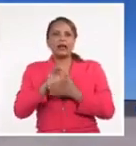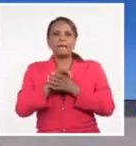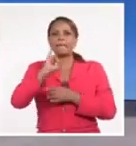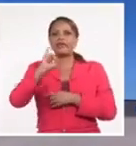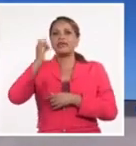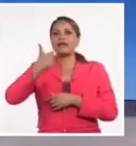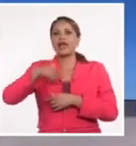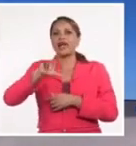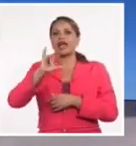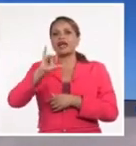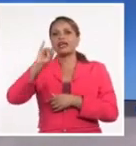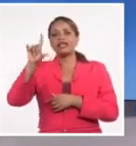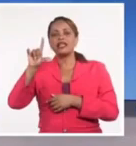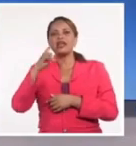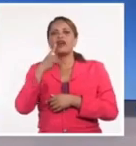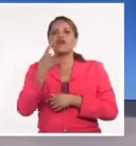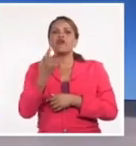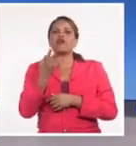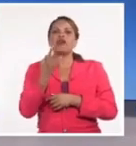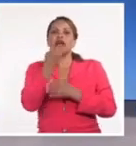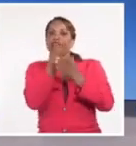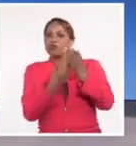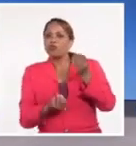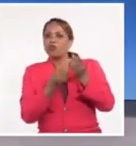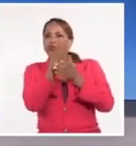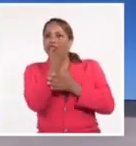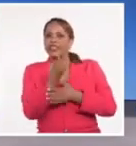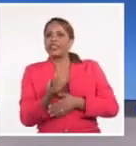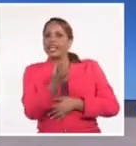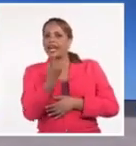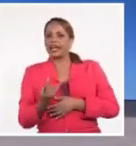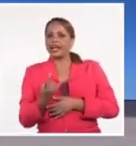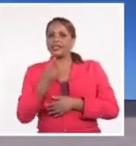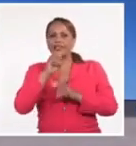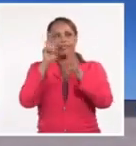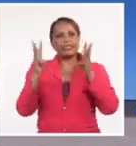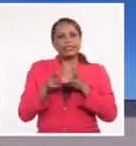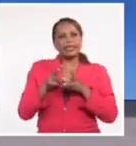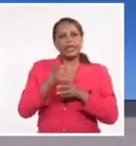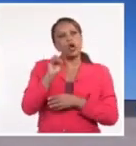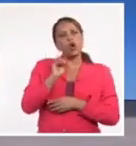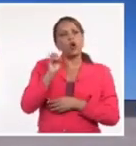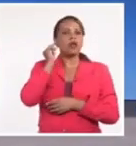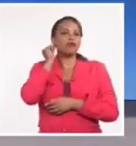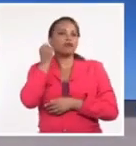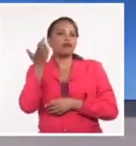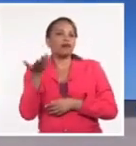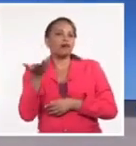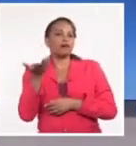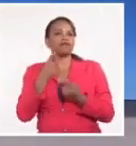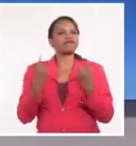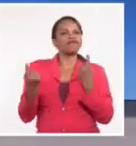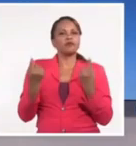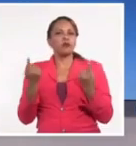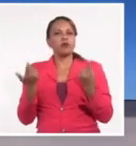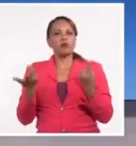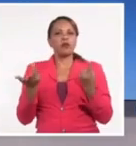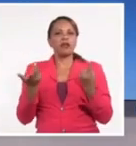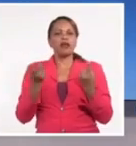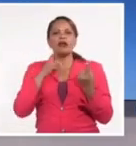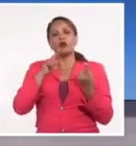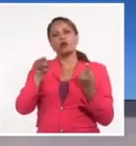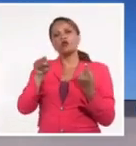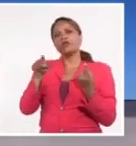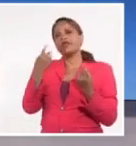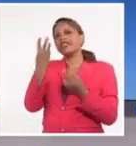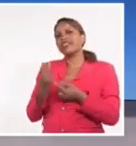que descargaste, ¿fuiste tú? ¿Tú la descargaste de internet? ¿O fue la chamaca del chamaco? O a Mijail, ¿ustedes